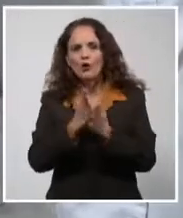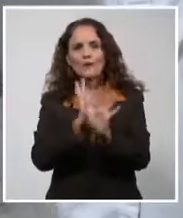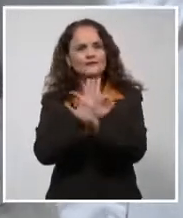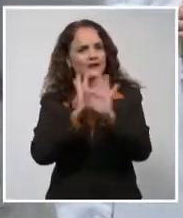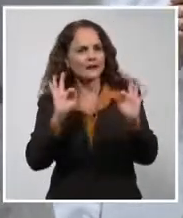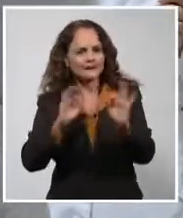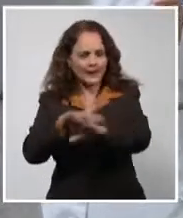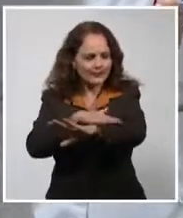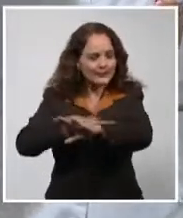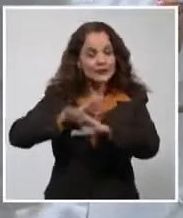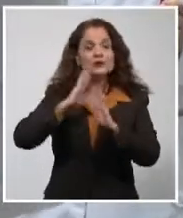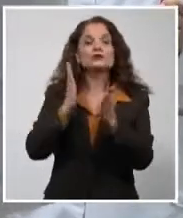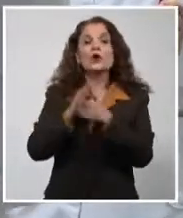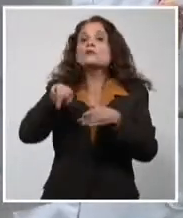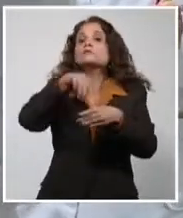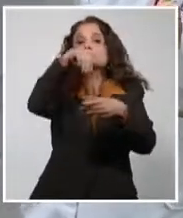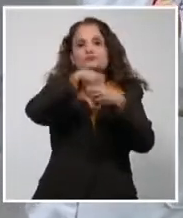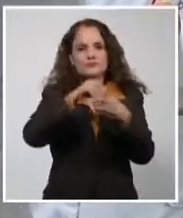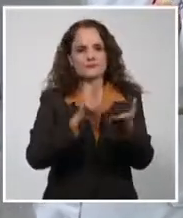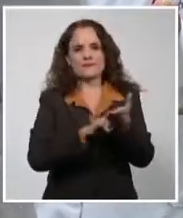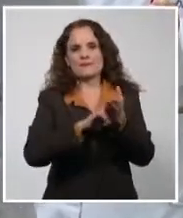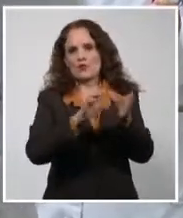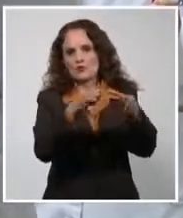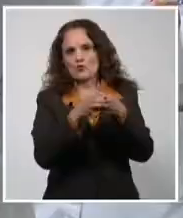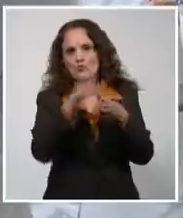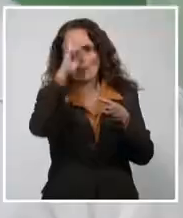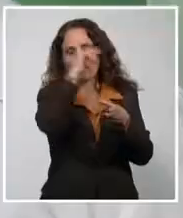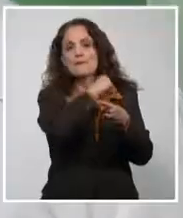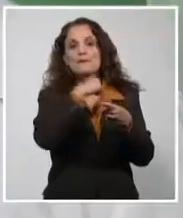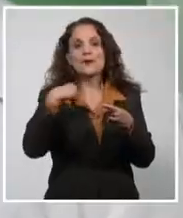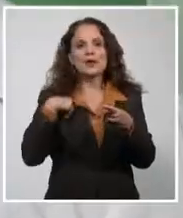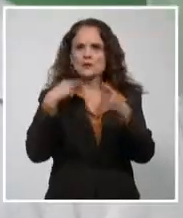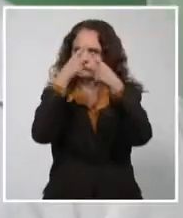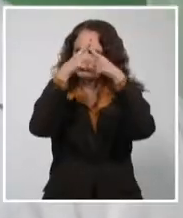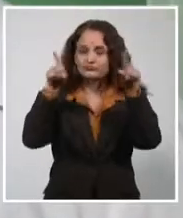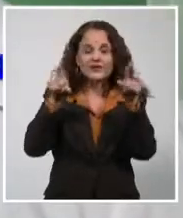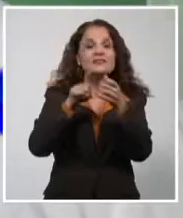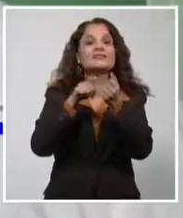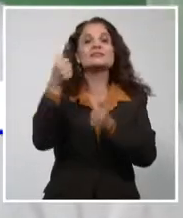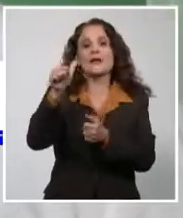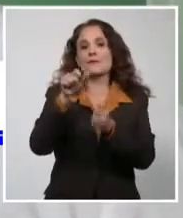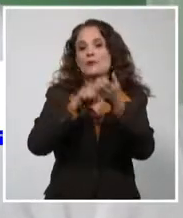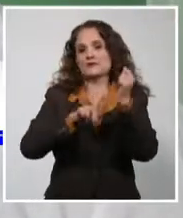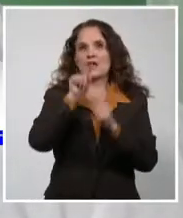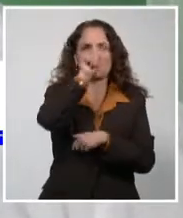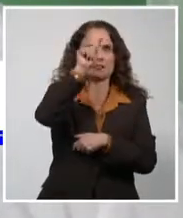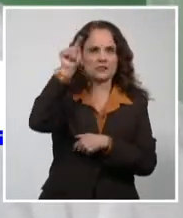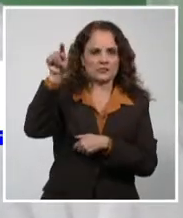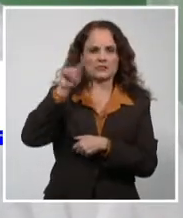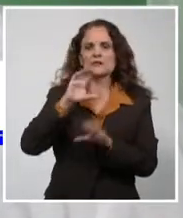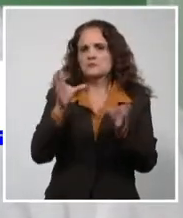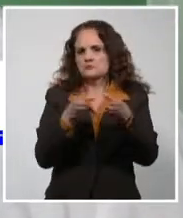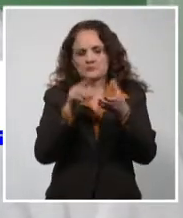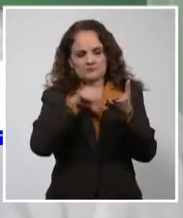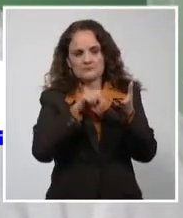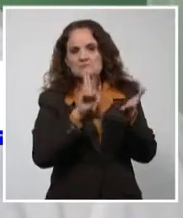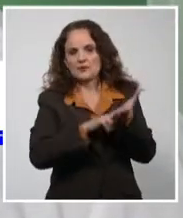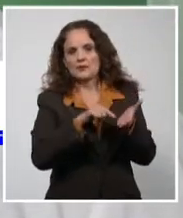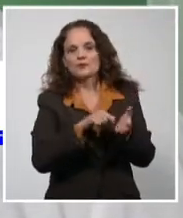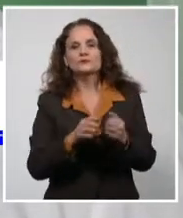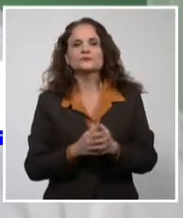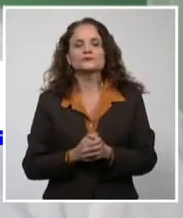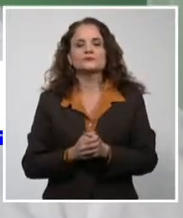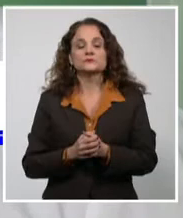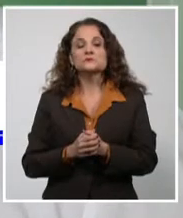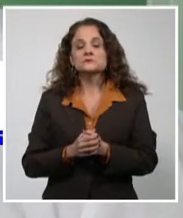brigada médica que representa a 10 provincias del país. Pudimos, con la experiencia que habíamos acumulado de la lucha contra la COVID aquí